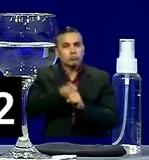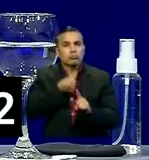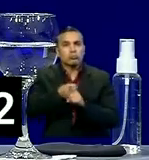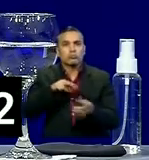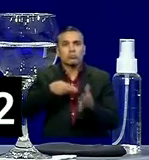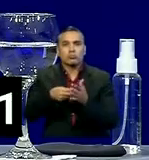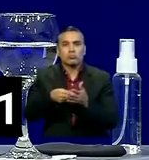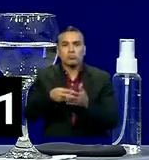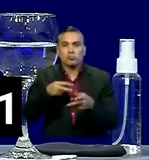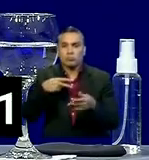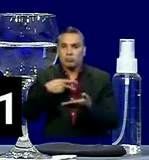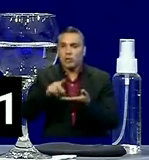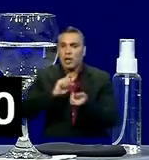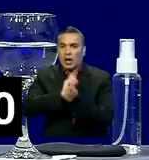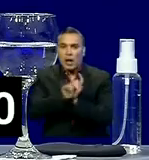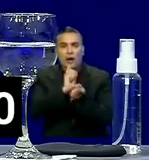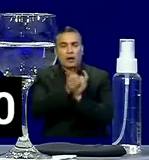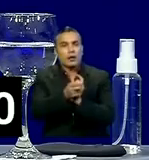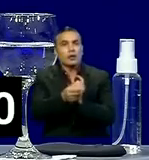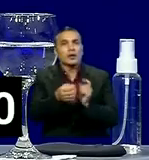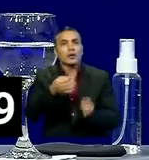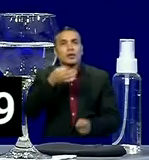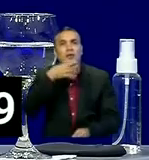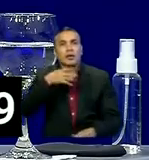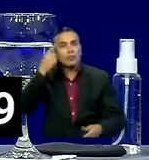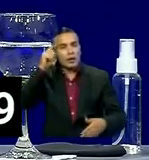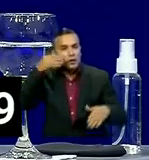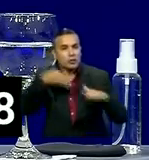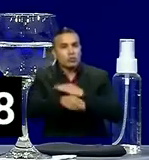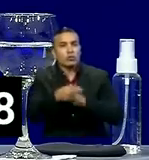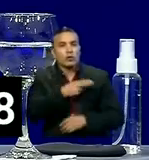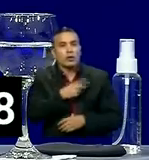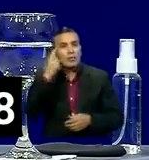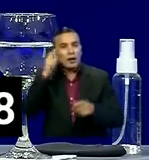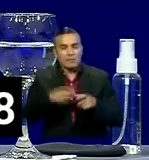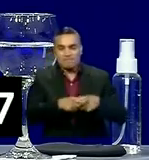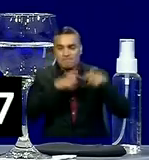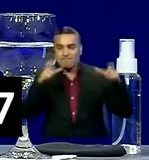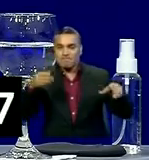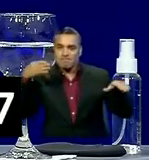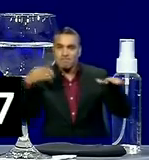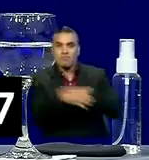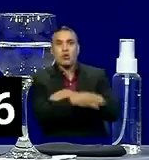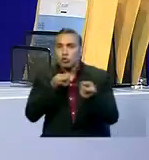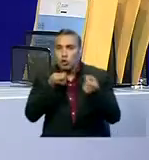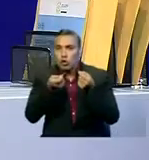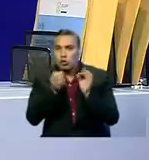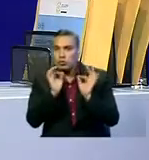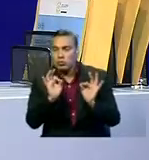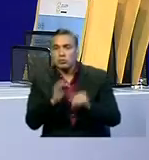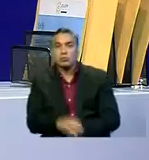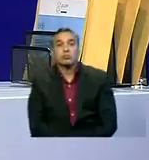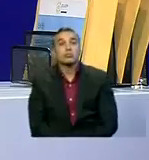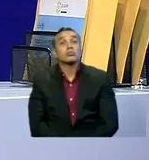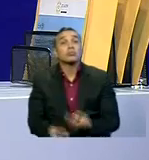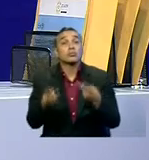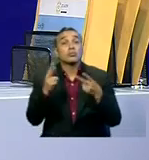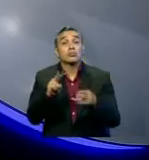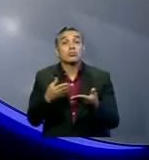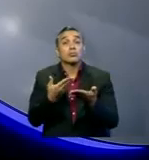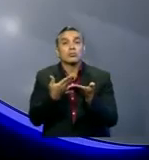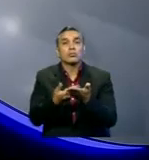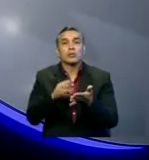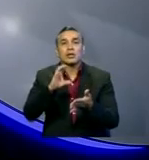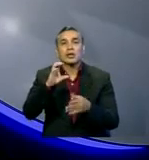y modificando el examen de acceso para poder ampliar el acceso a la universidad. Asimismo, en las casi dos horas del